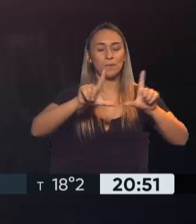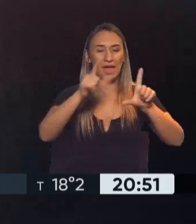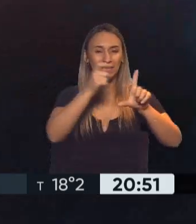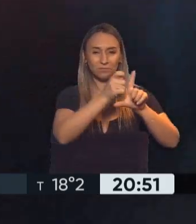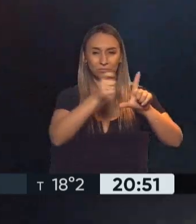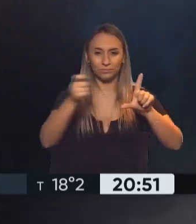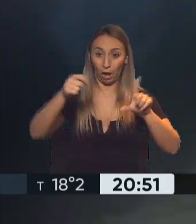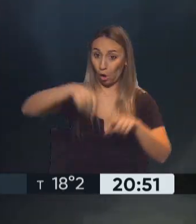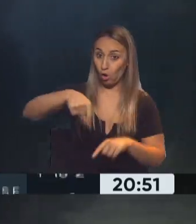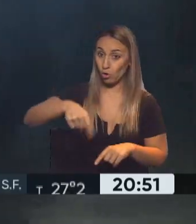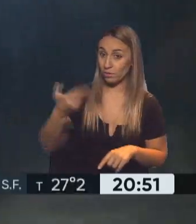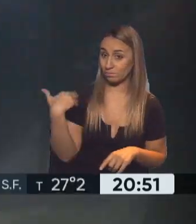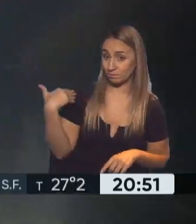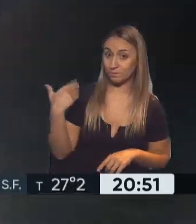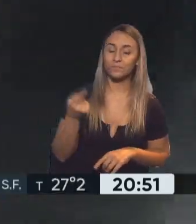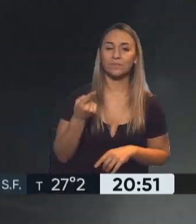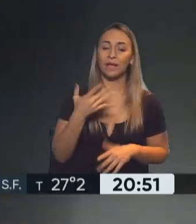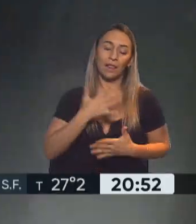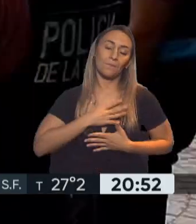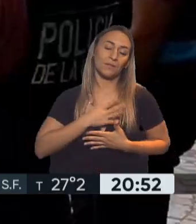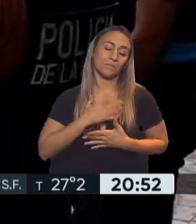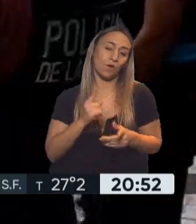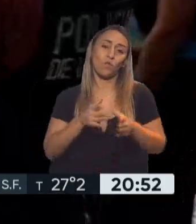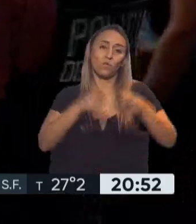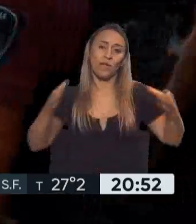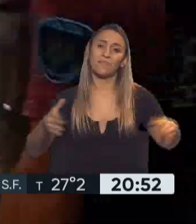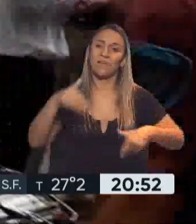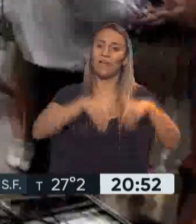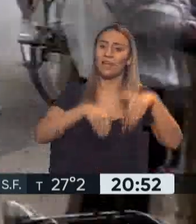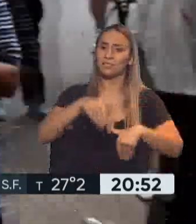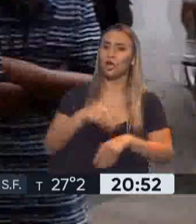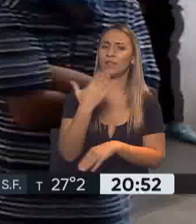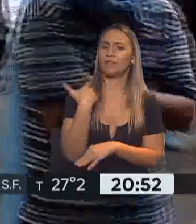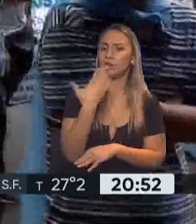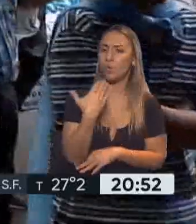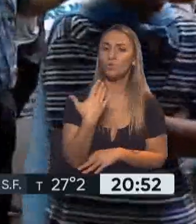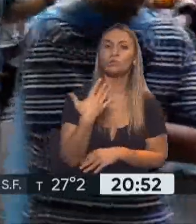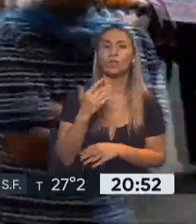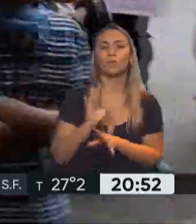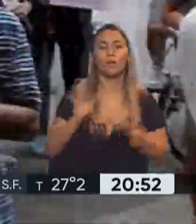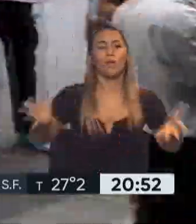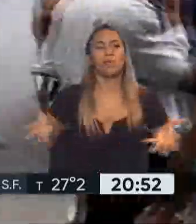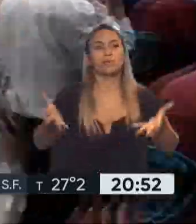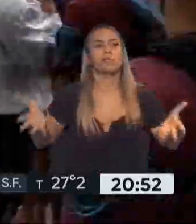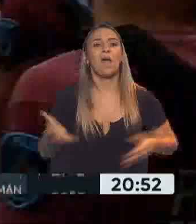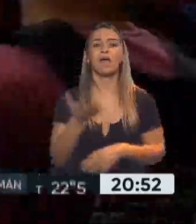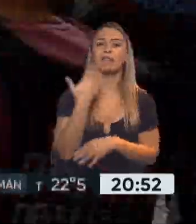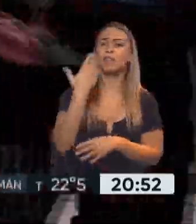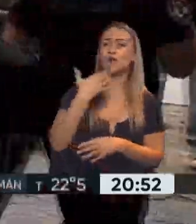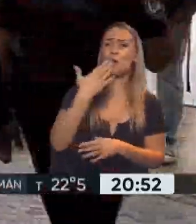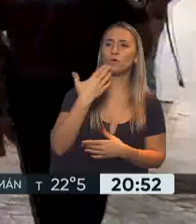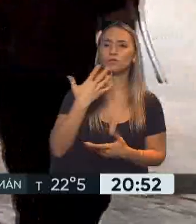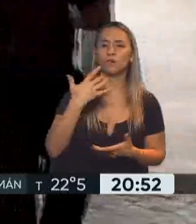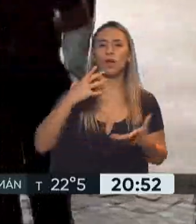lamentablemente tiene que ver con lo que venimos viendo durante las elecciones digo con estos discursos y con esto de alimentar los discursos que